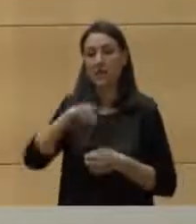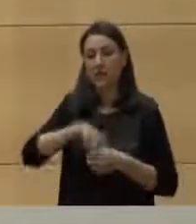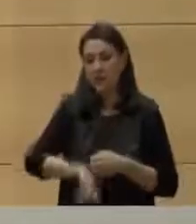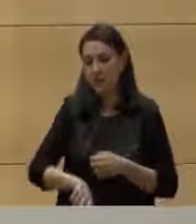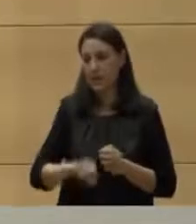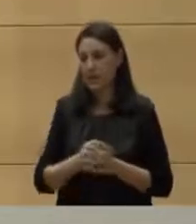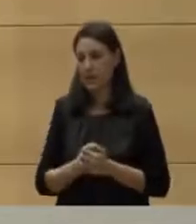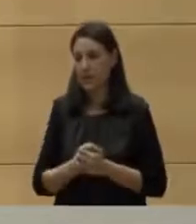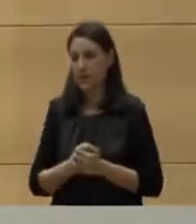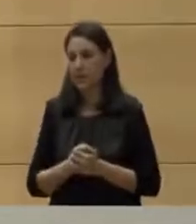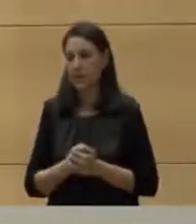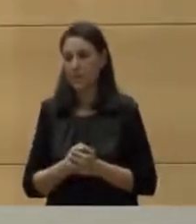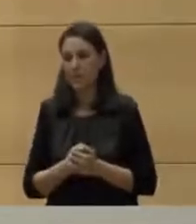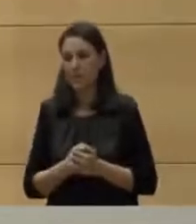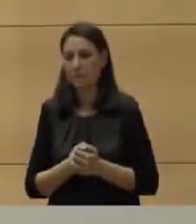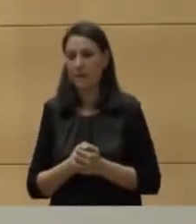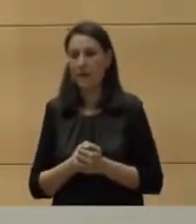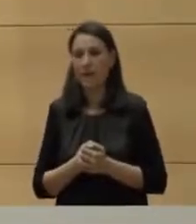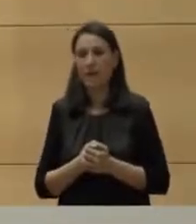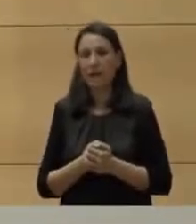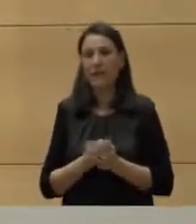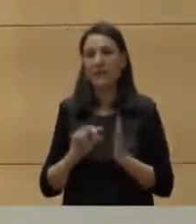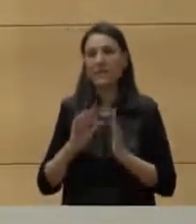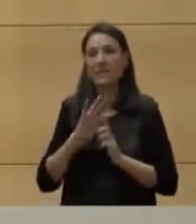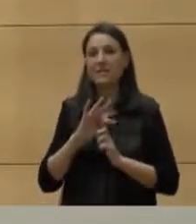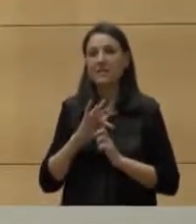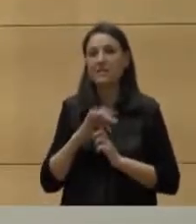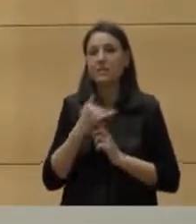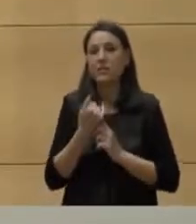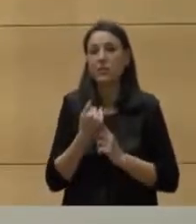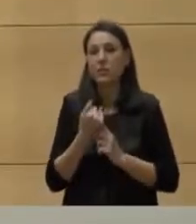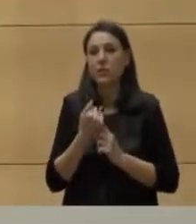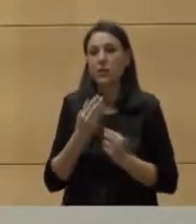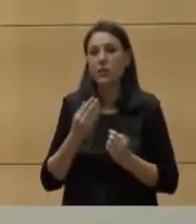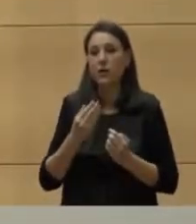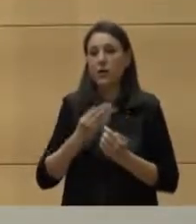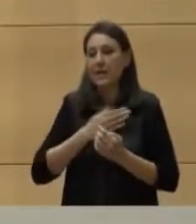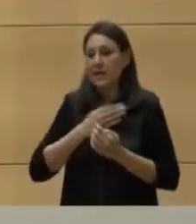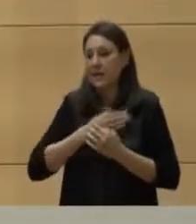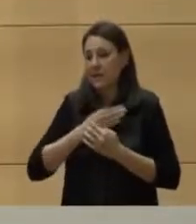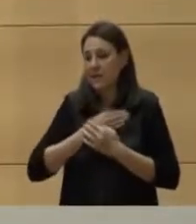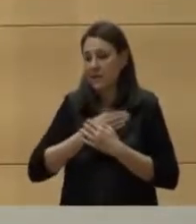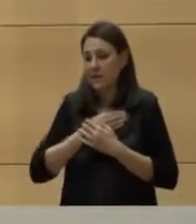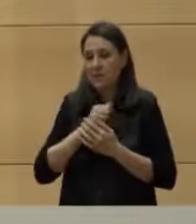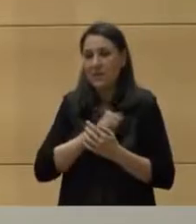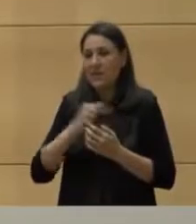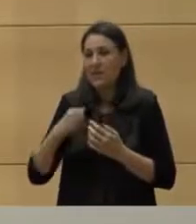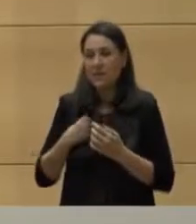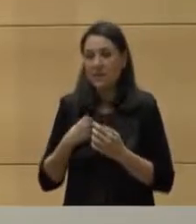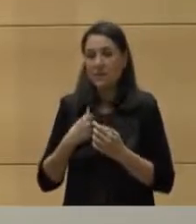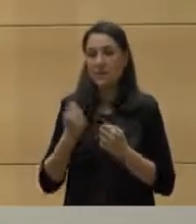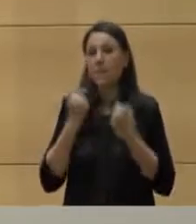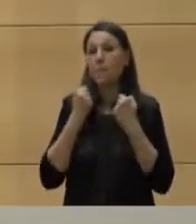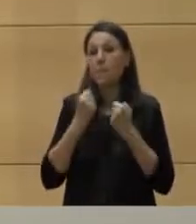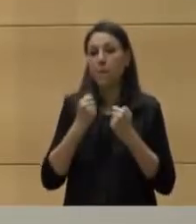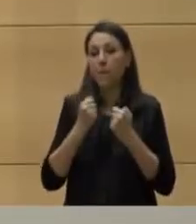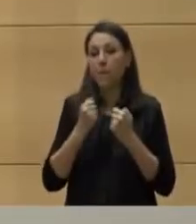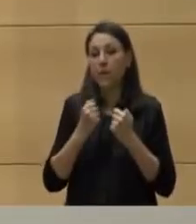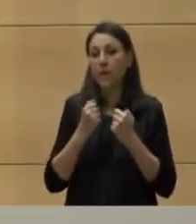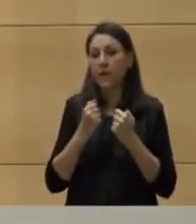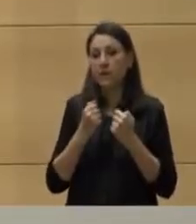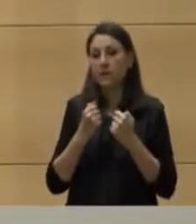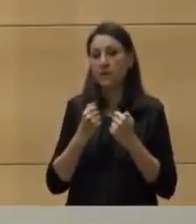que no se suele tener en cuenta. La convicción íntima de una parte importante de la población y de los poderes institucionales de que el futuro